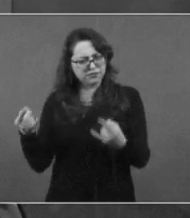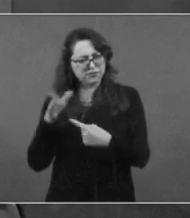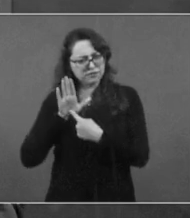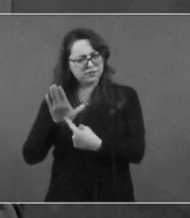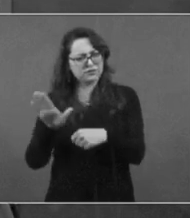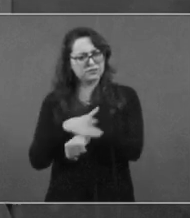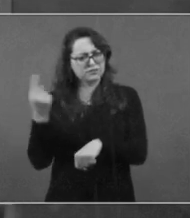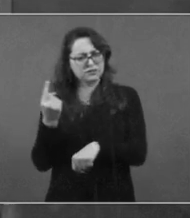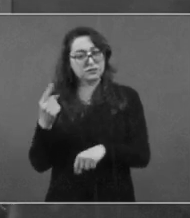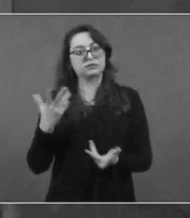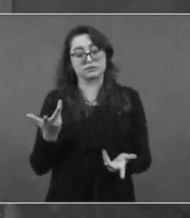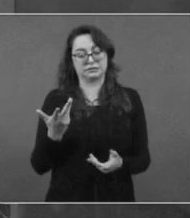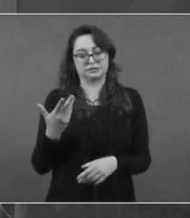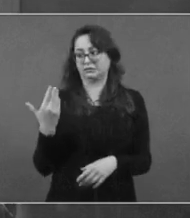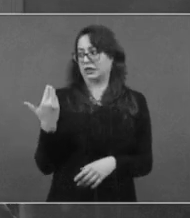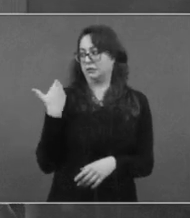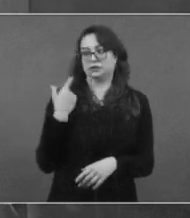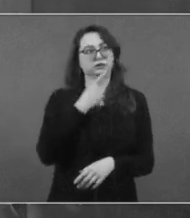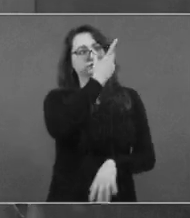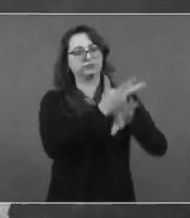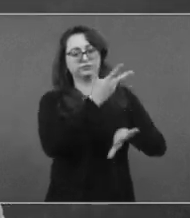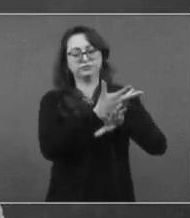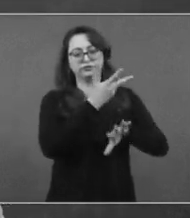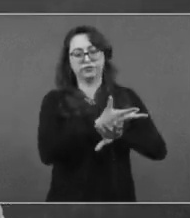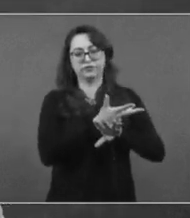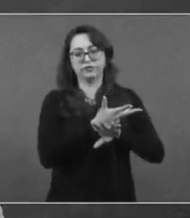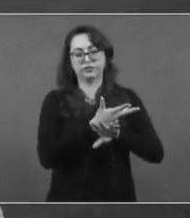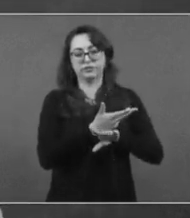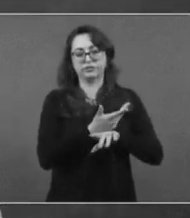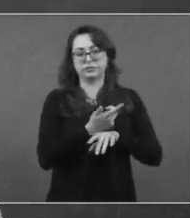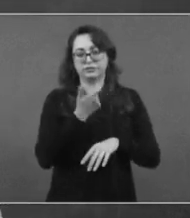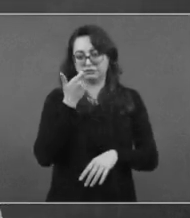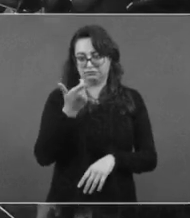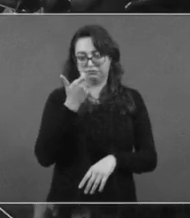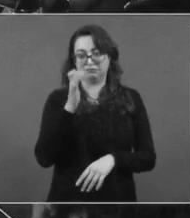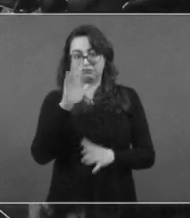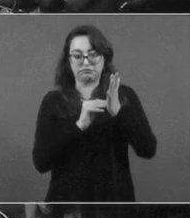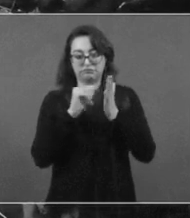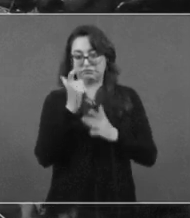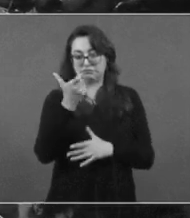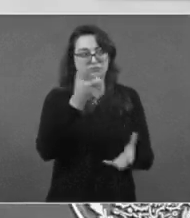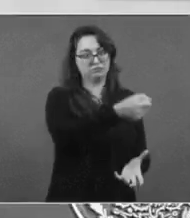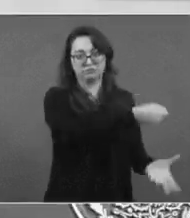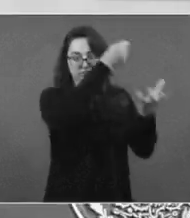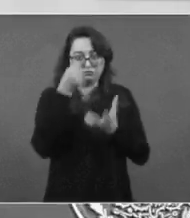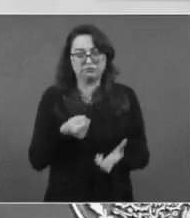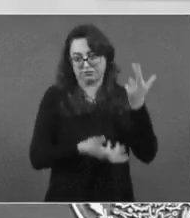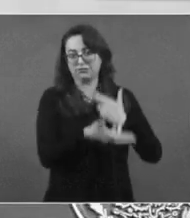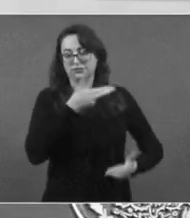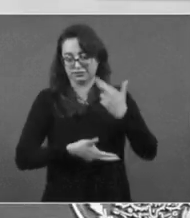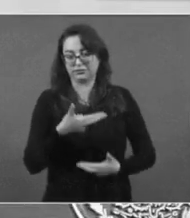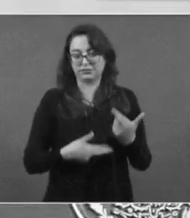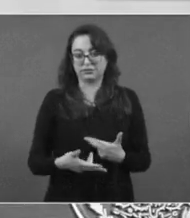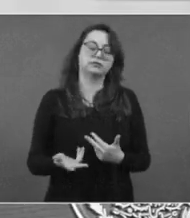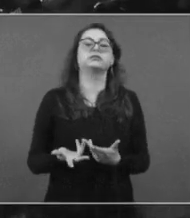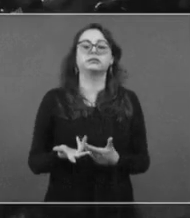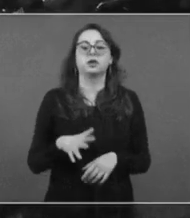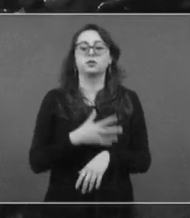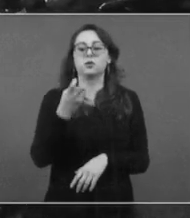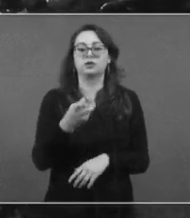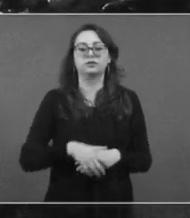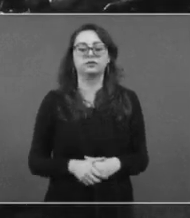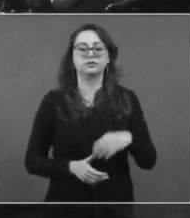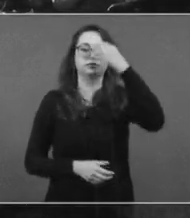5,000 millones de pesos de esta época, de este tiempo. Está en las redes, lo vi. ¡Producción!